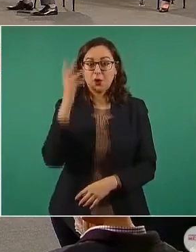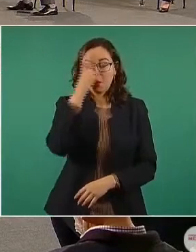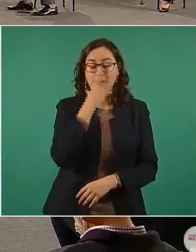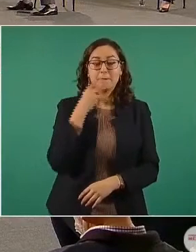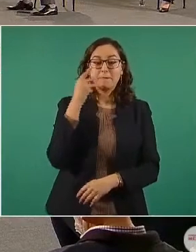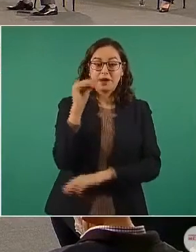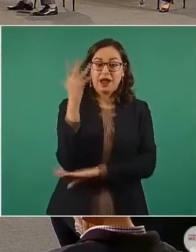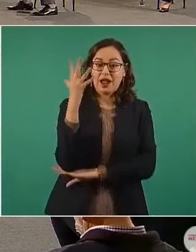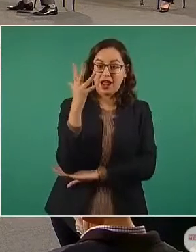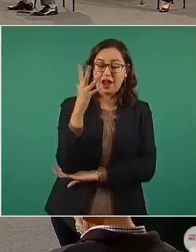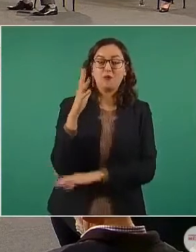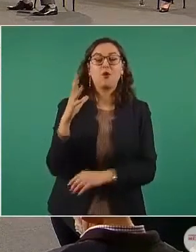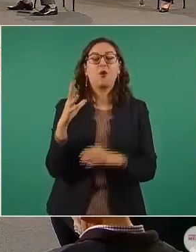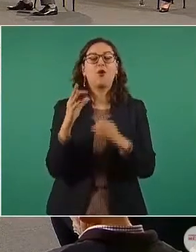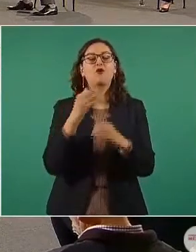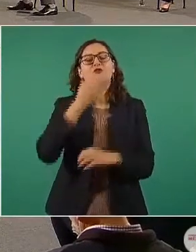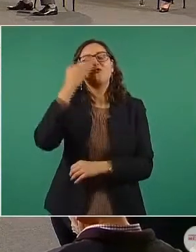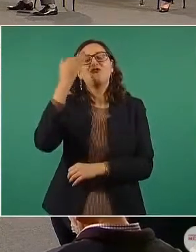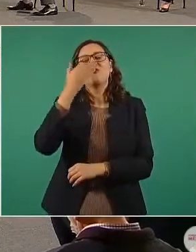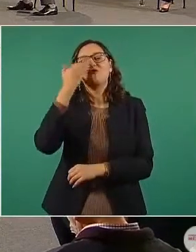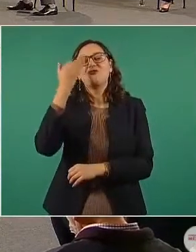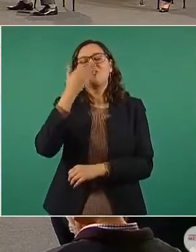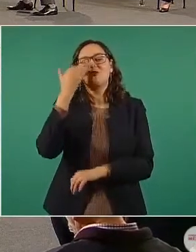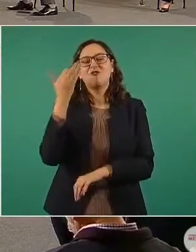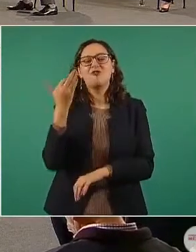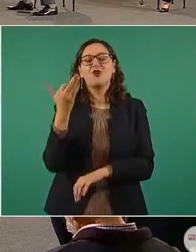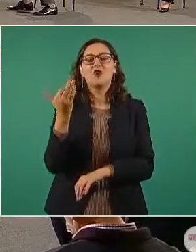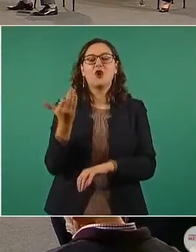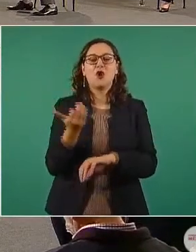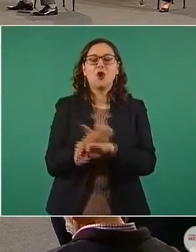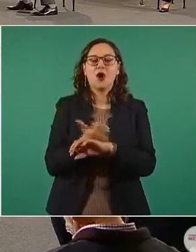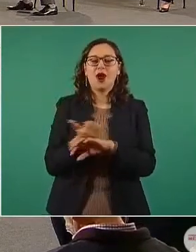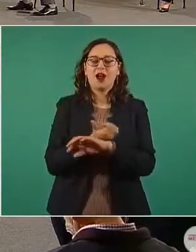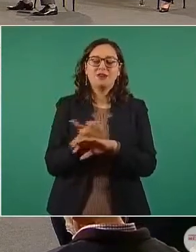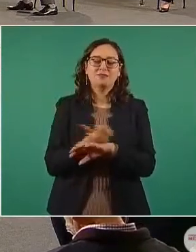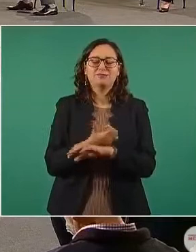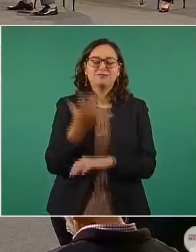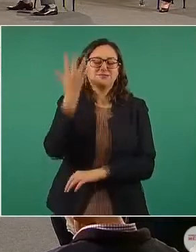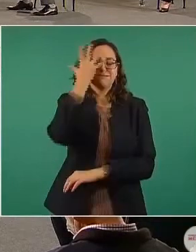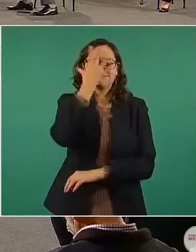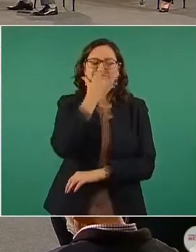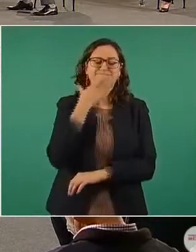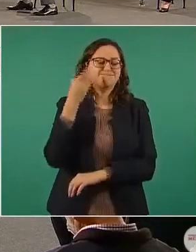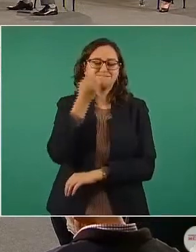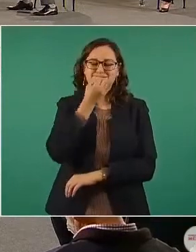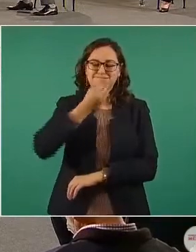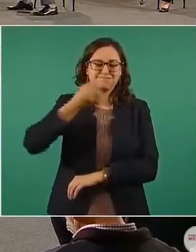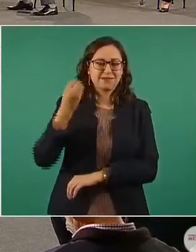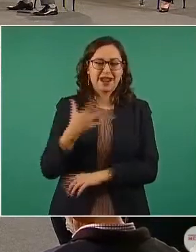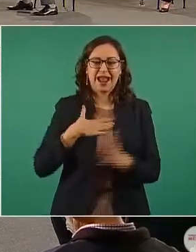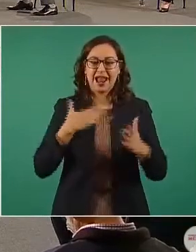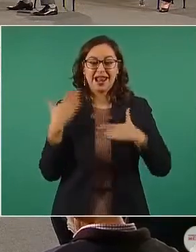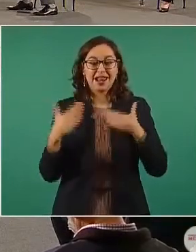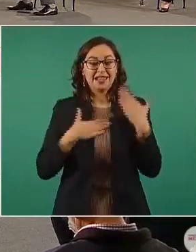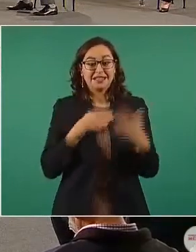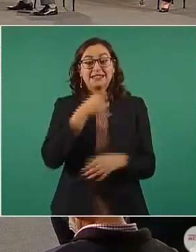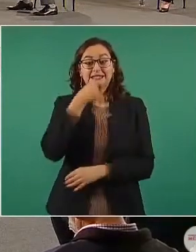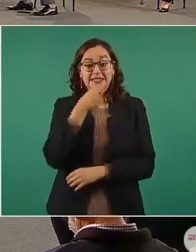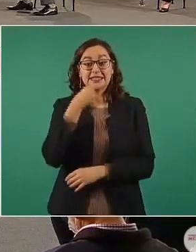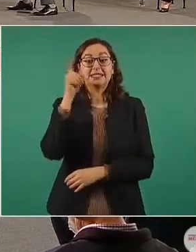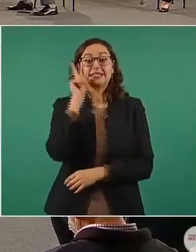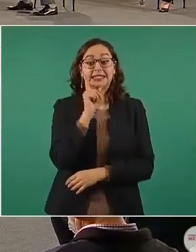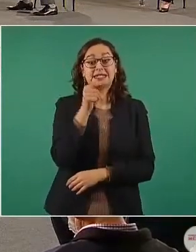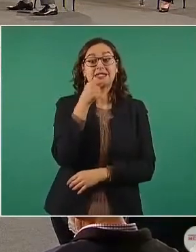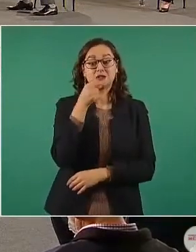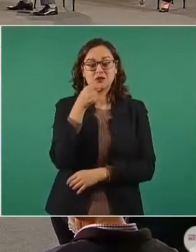guayacán que da flores amarillas y que en el trópico nos alegran estos árboles. El planteamiento es que si nuestras niñas y nuestros